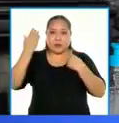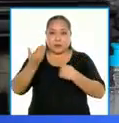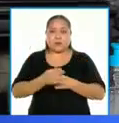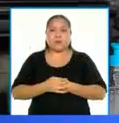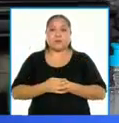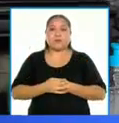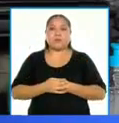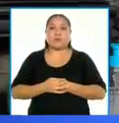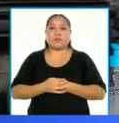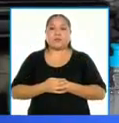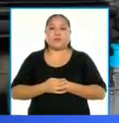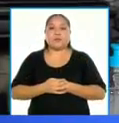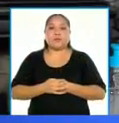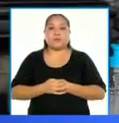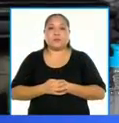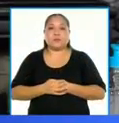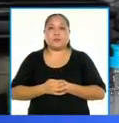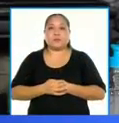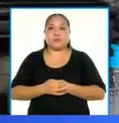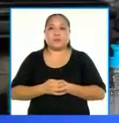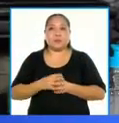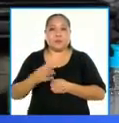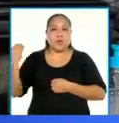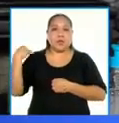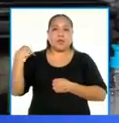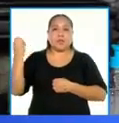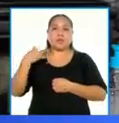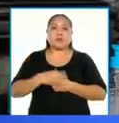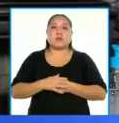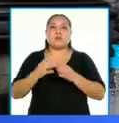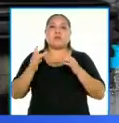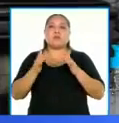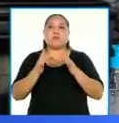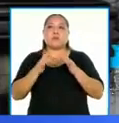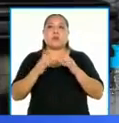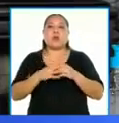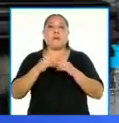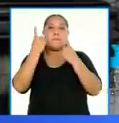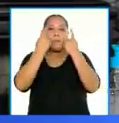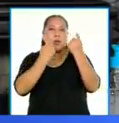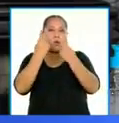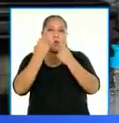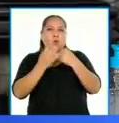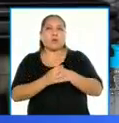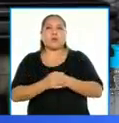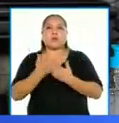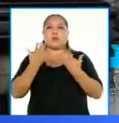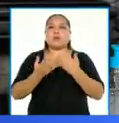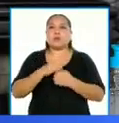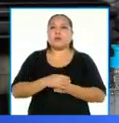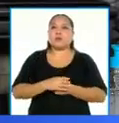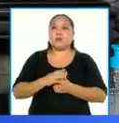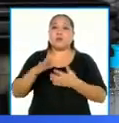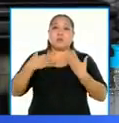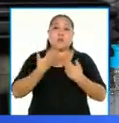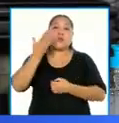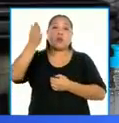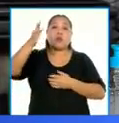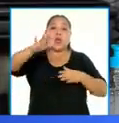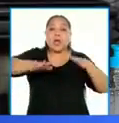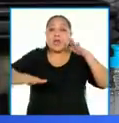marzo. Me han avisado que por las redes las personas preguntan si vamos a poder ir a las